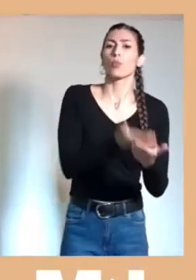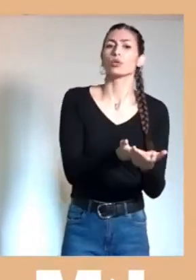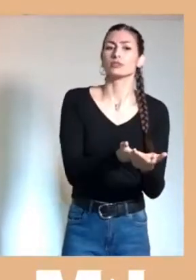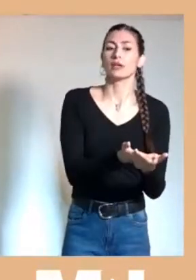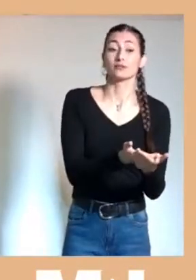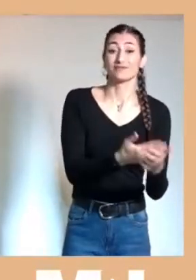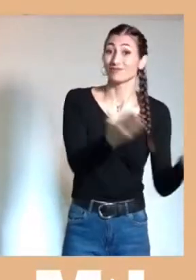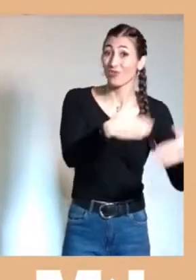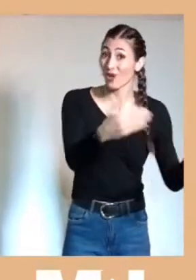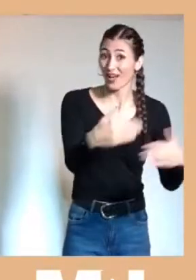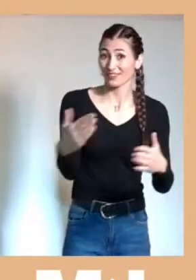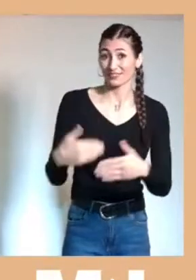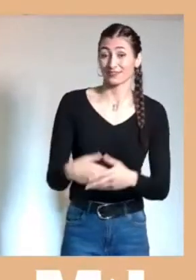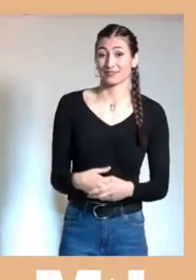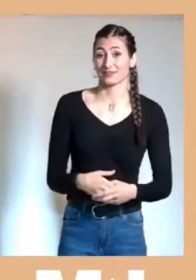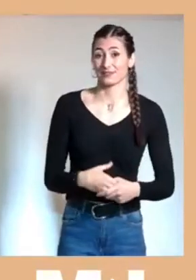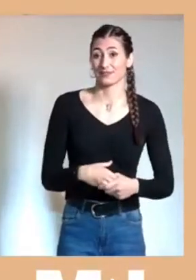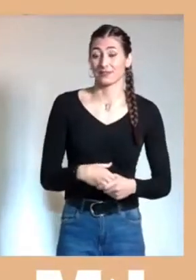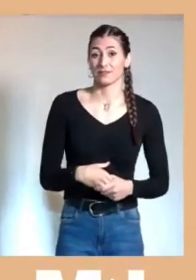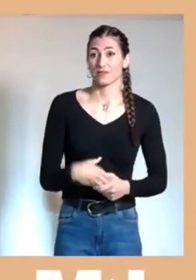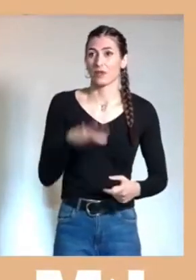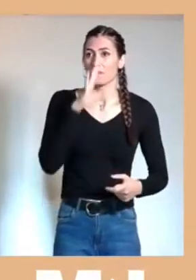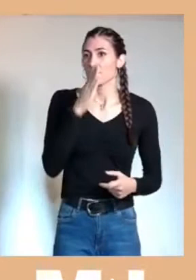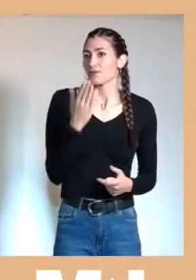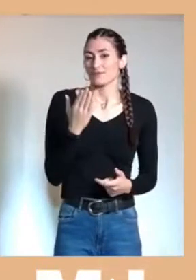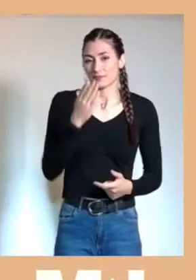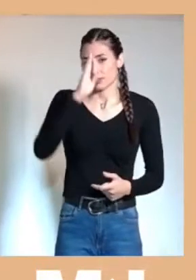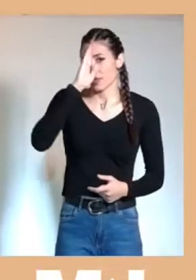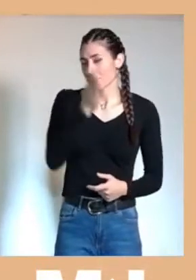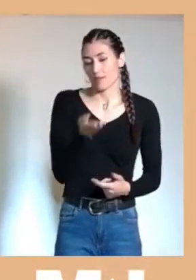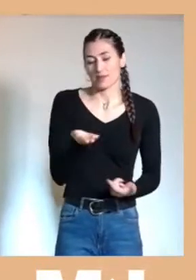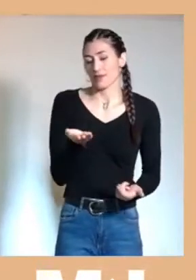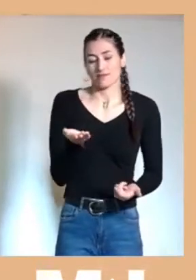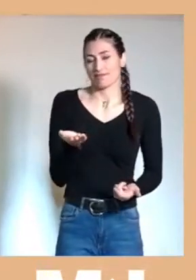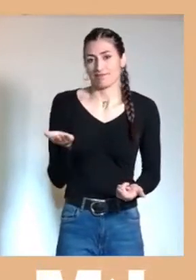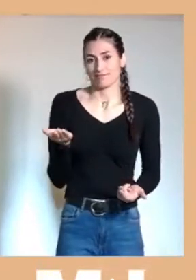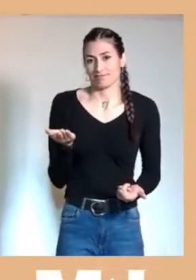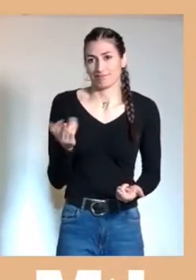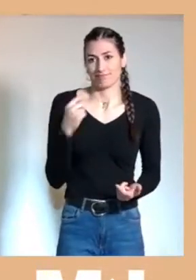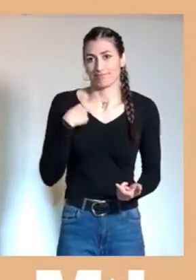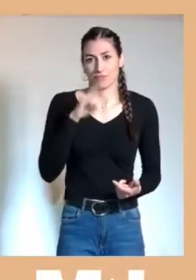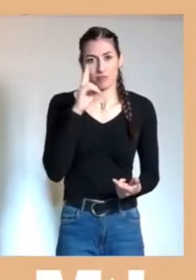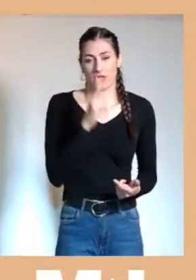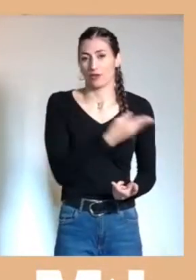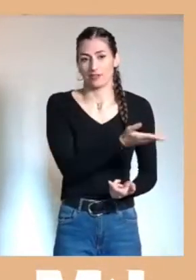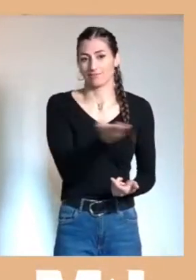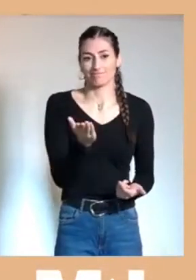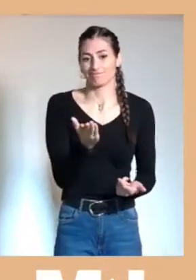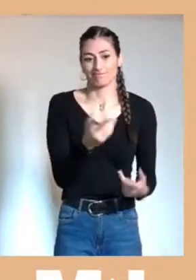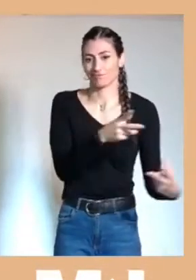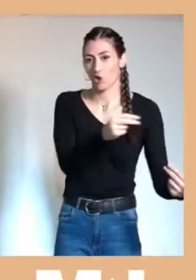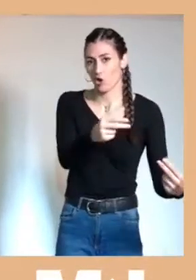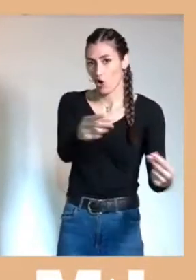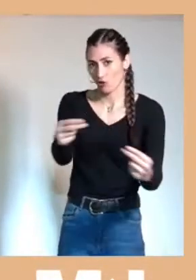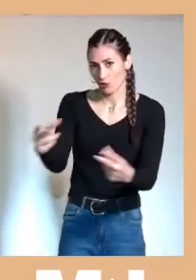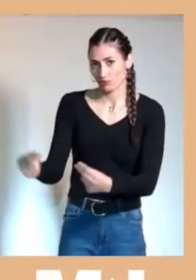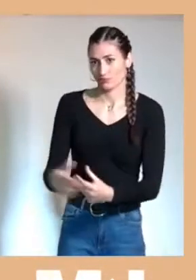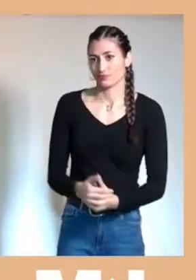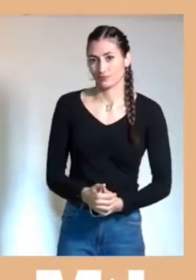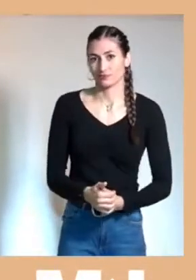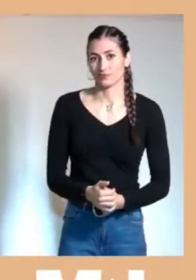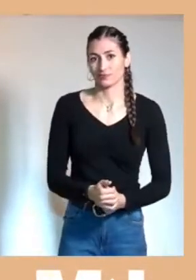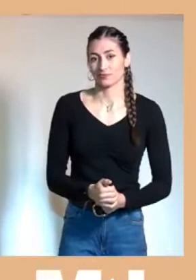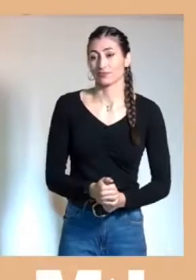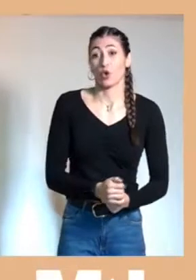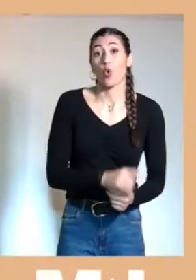estas. Porque directamente, yo con todo el abanico que veo, en ninguno tendría una